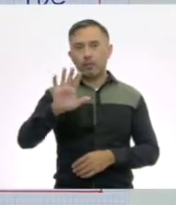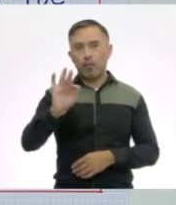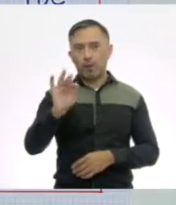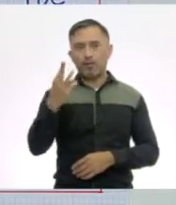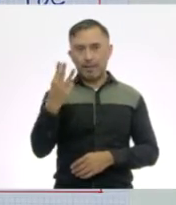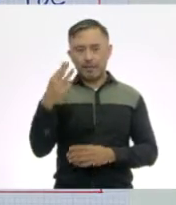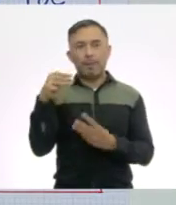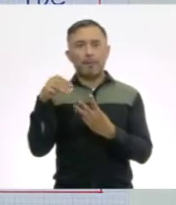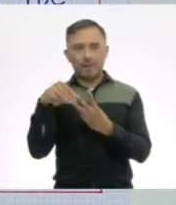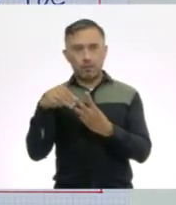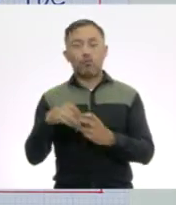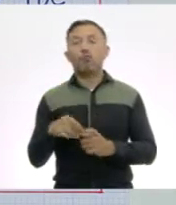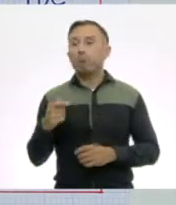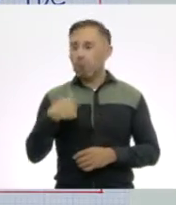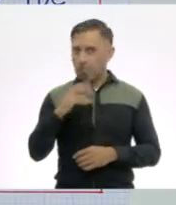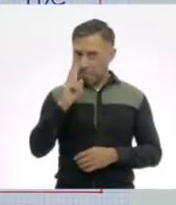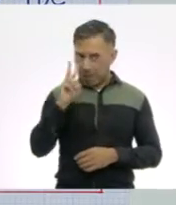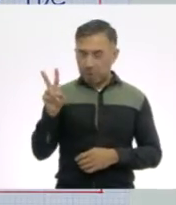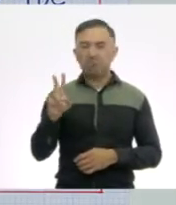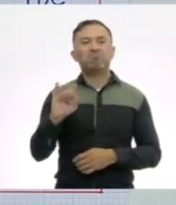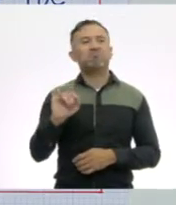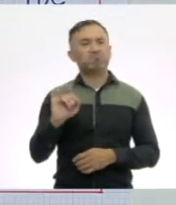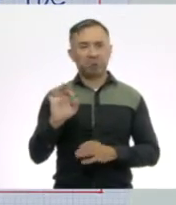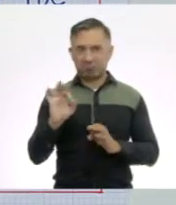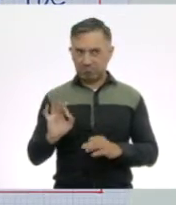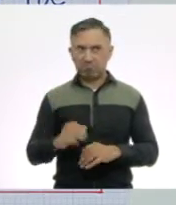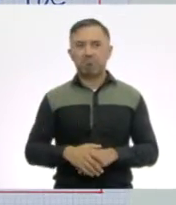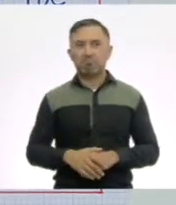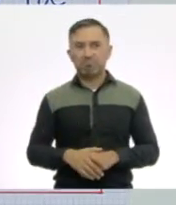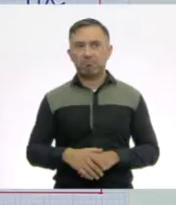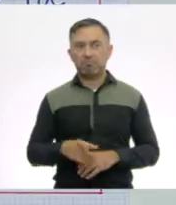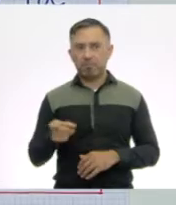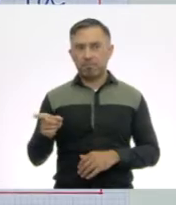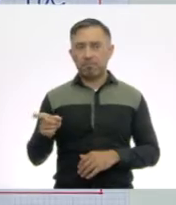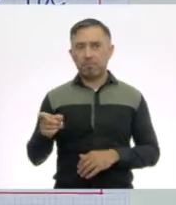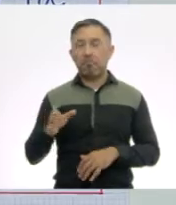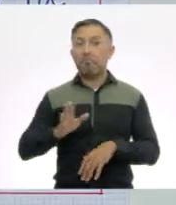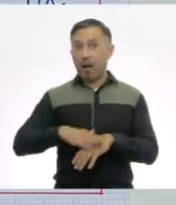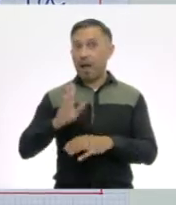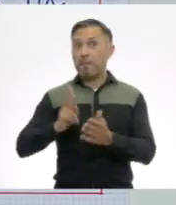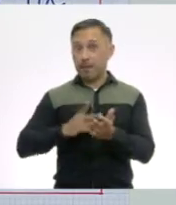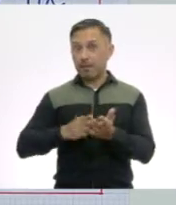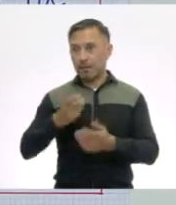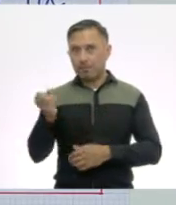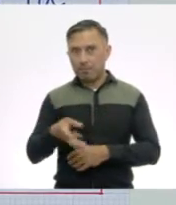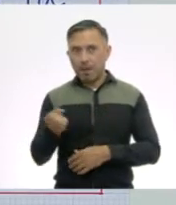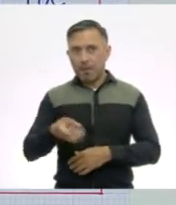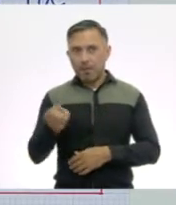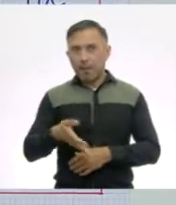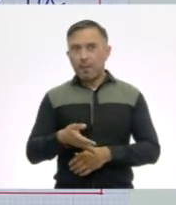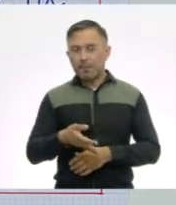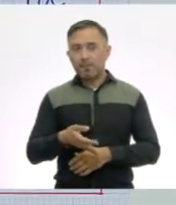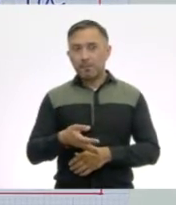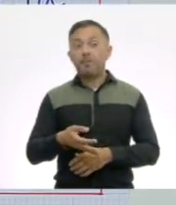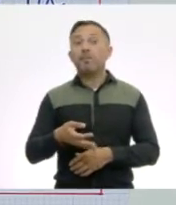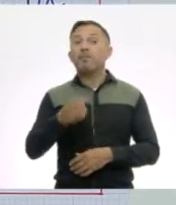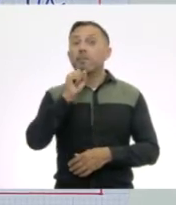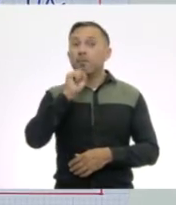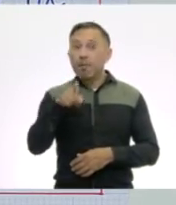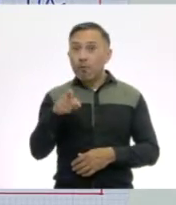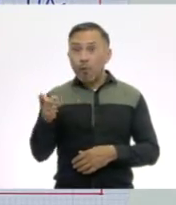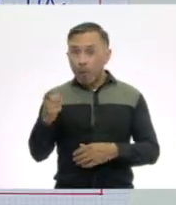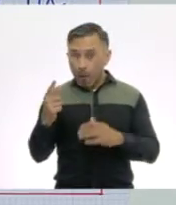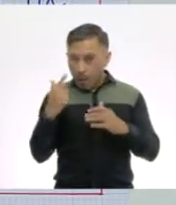si corresponde, tuviste más, más veces tiraste el dado y ganaste la